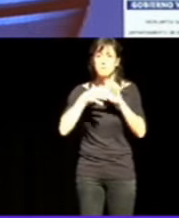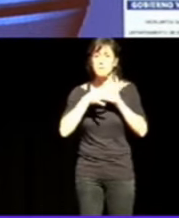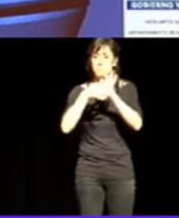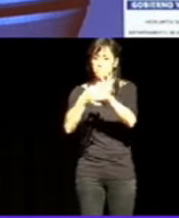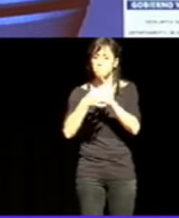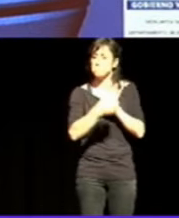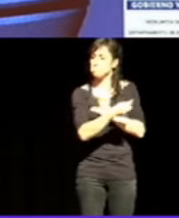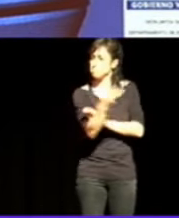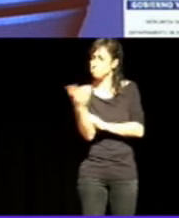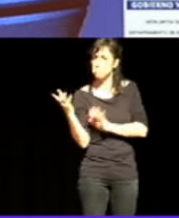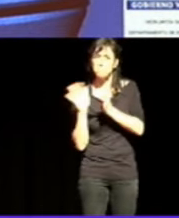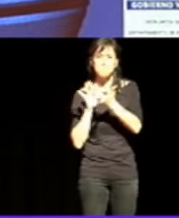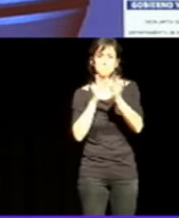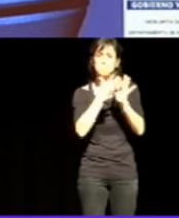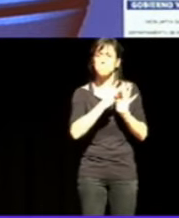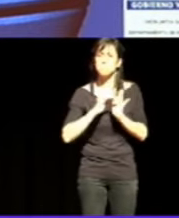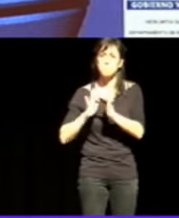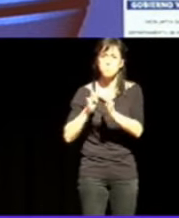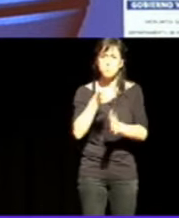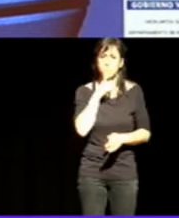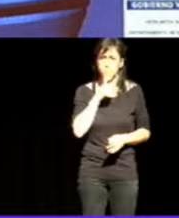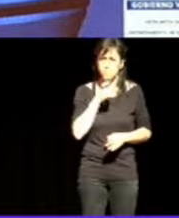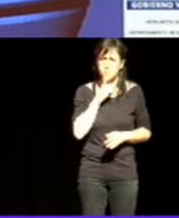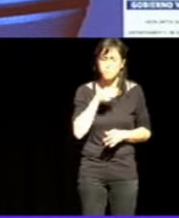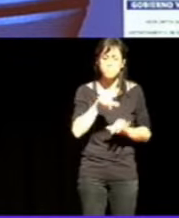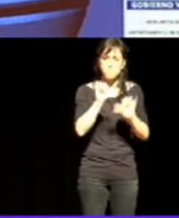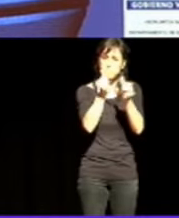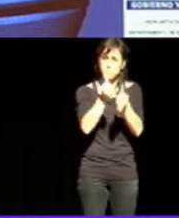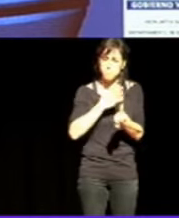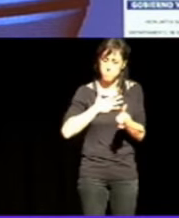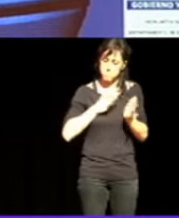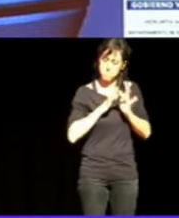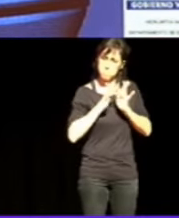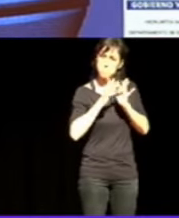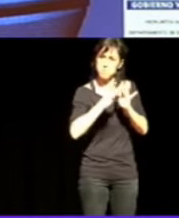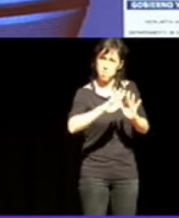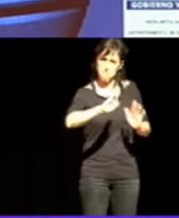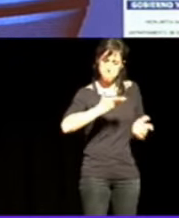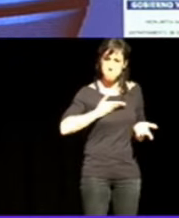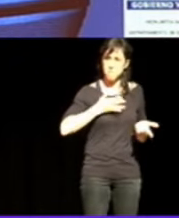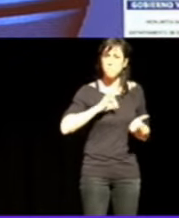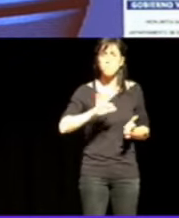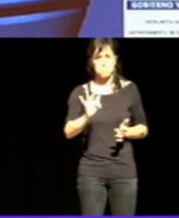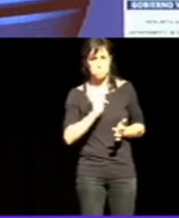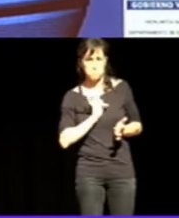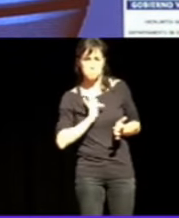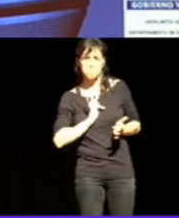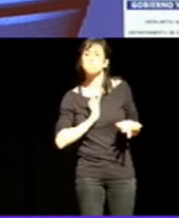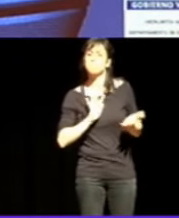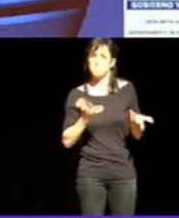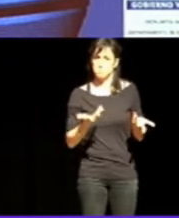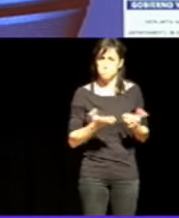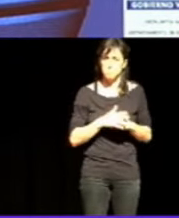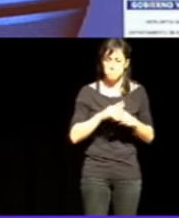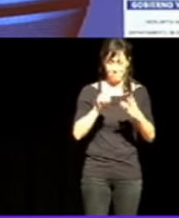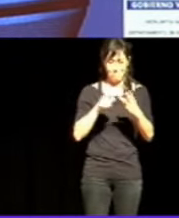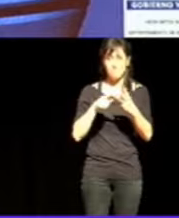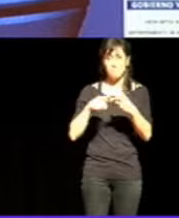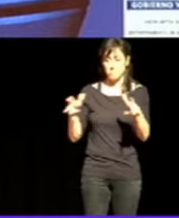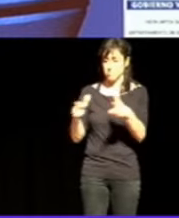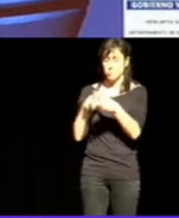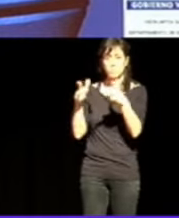demás? Y si la forma en que lo hago me hace daño o me hace bien. Y la dimensión social,